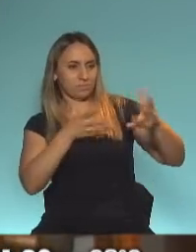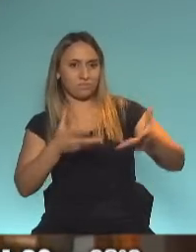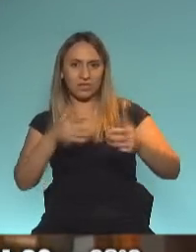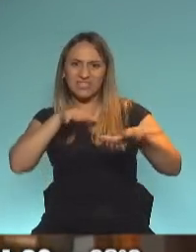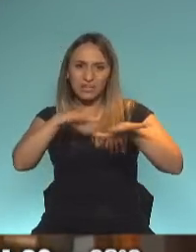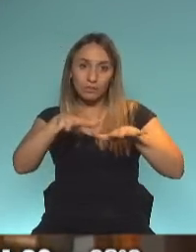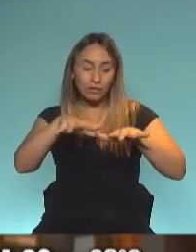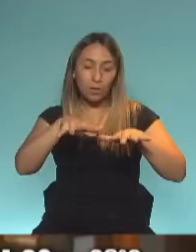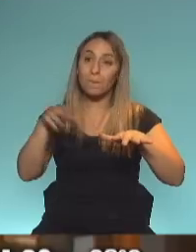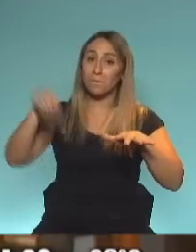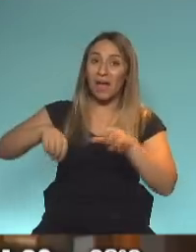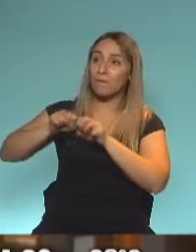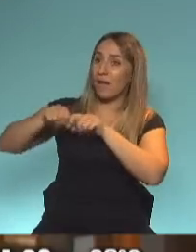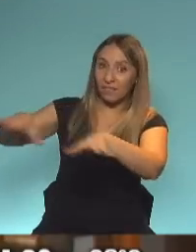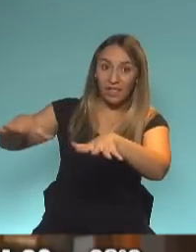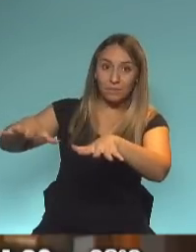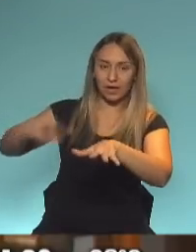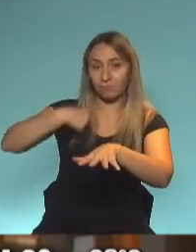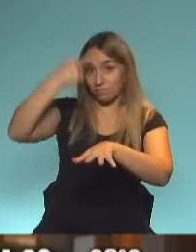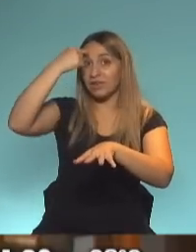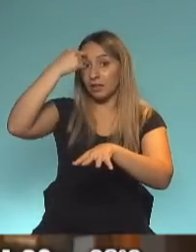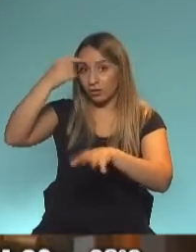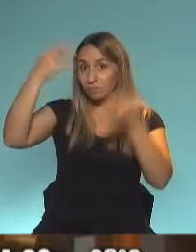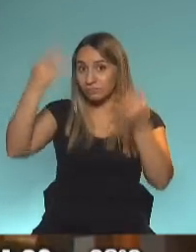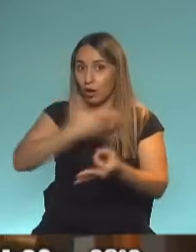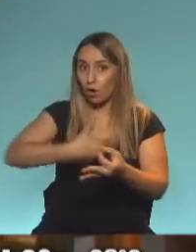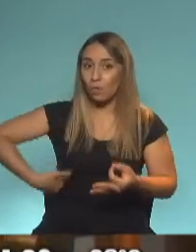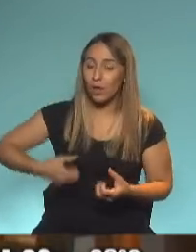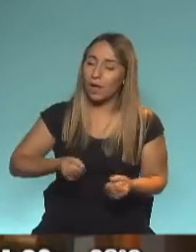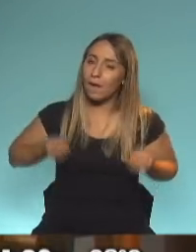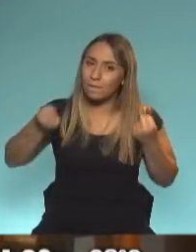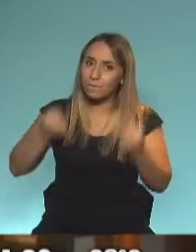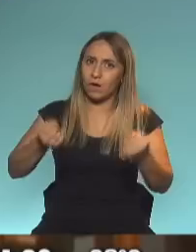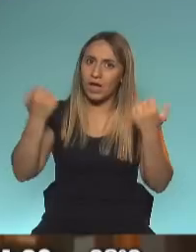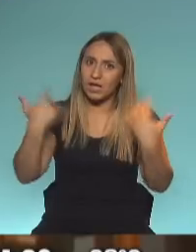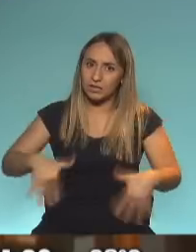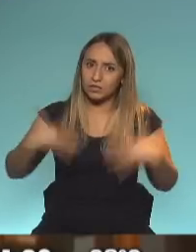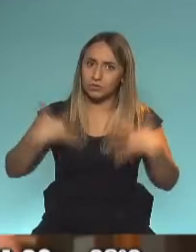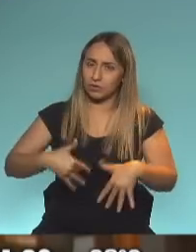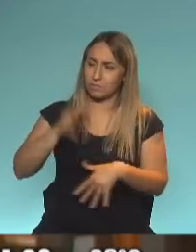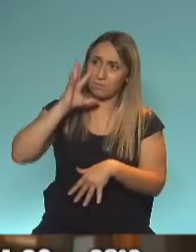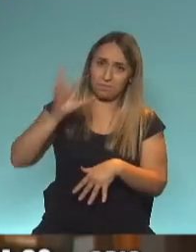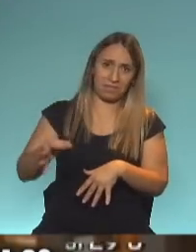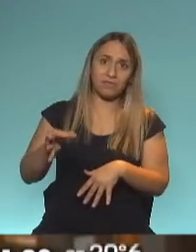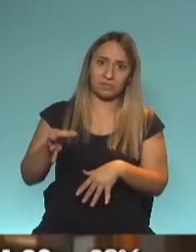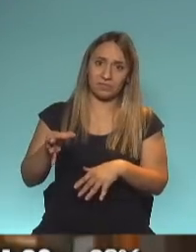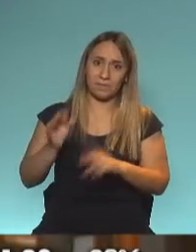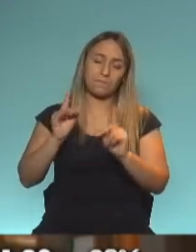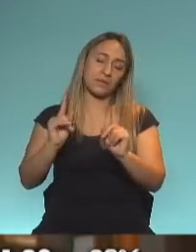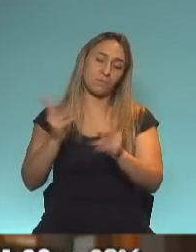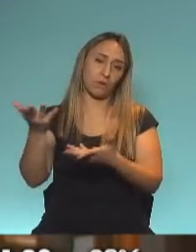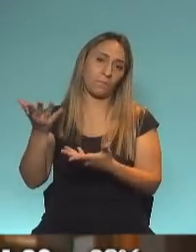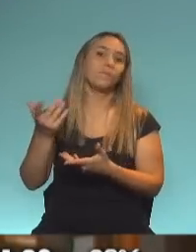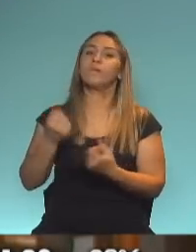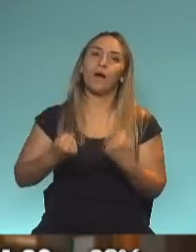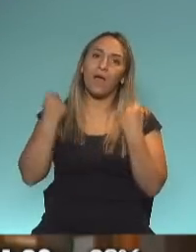de pandemia, que creo que el gobierno viene haciendo grandes esfuerzos, como queda demostrado con el tema de la